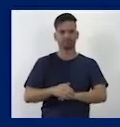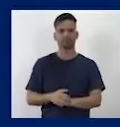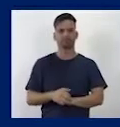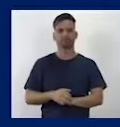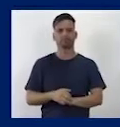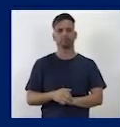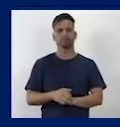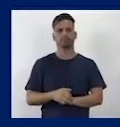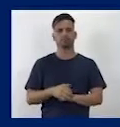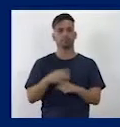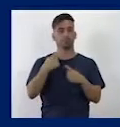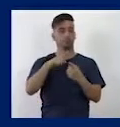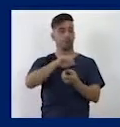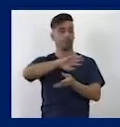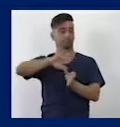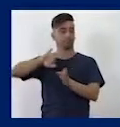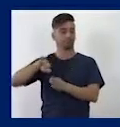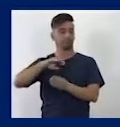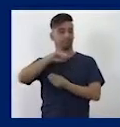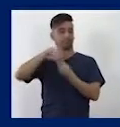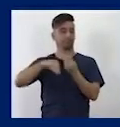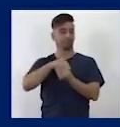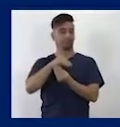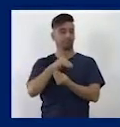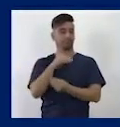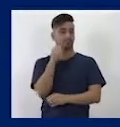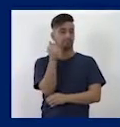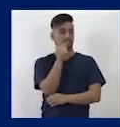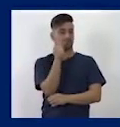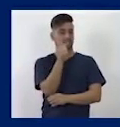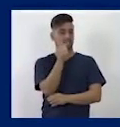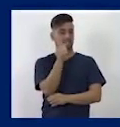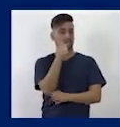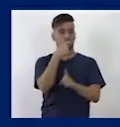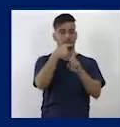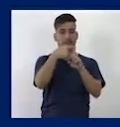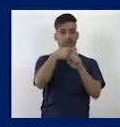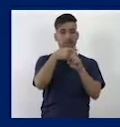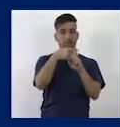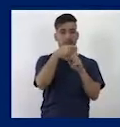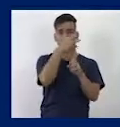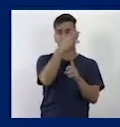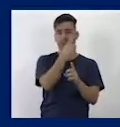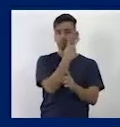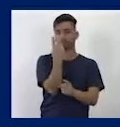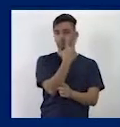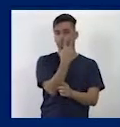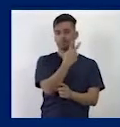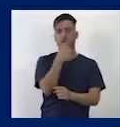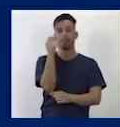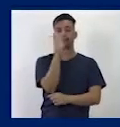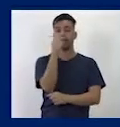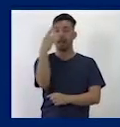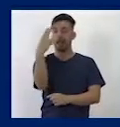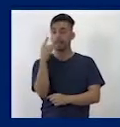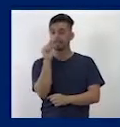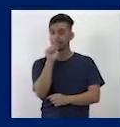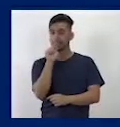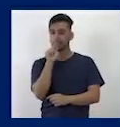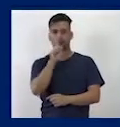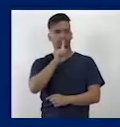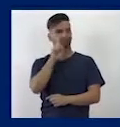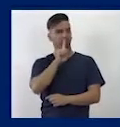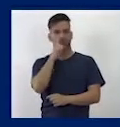al subir el valor de la variación del potencial estándar calcularlo da negativo el proceso será